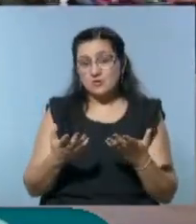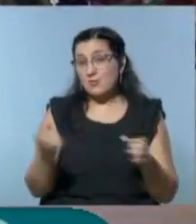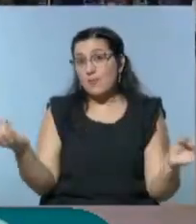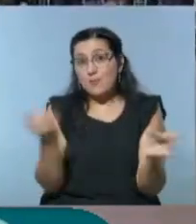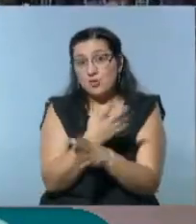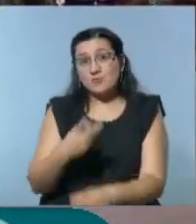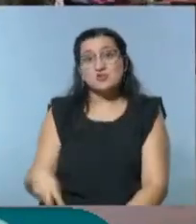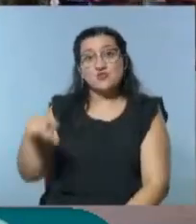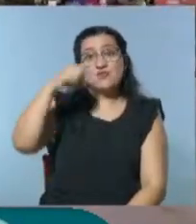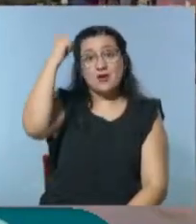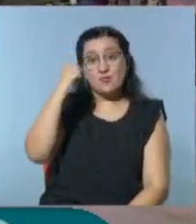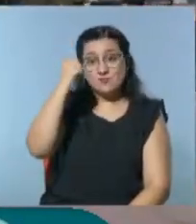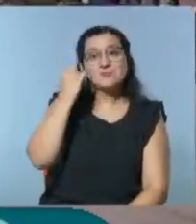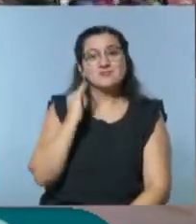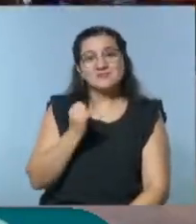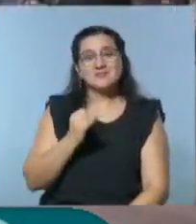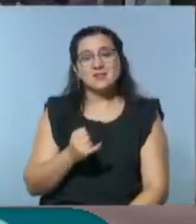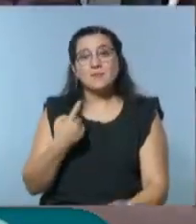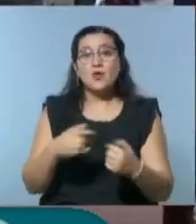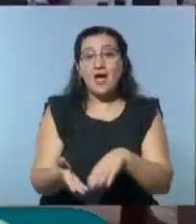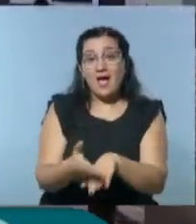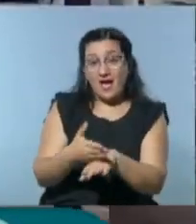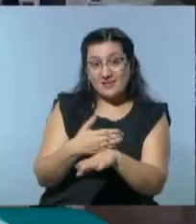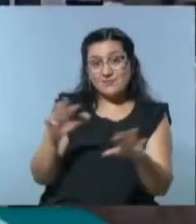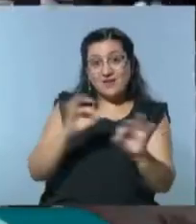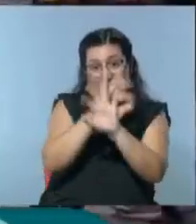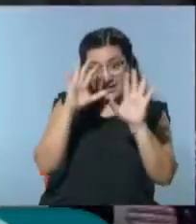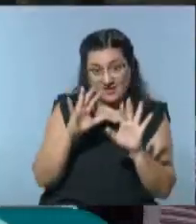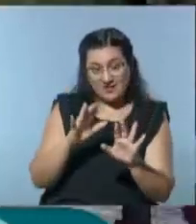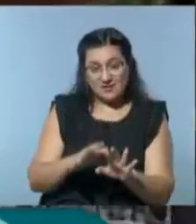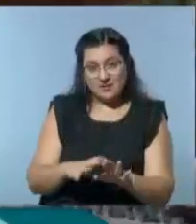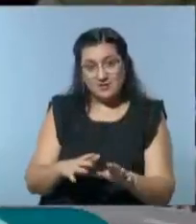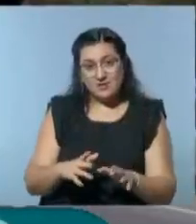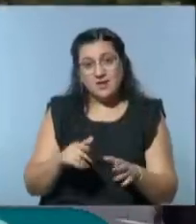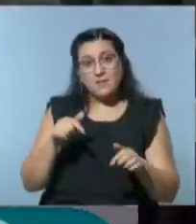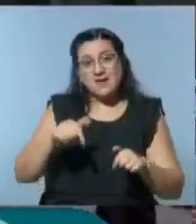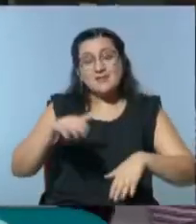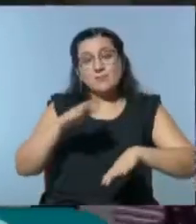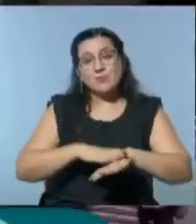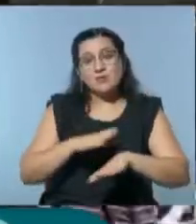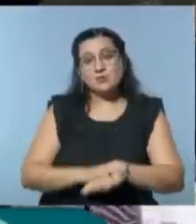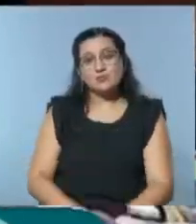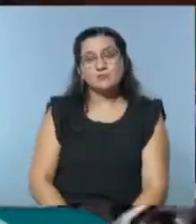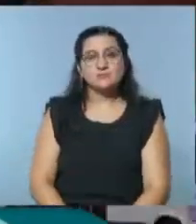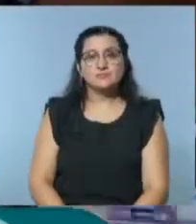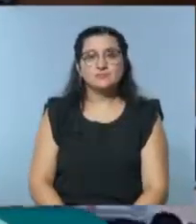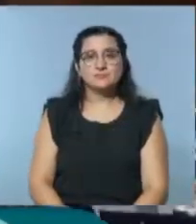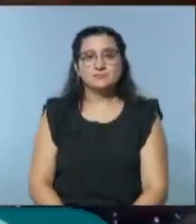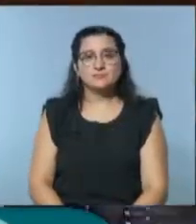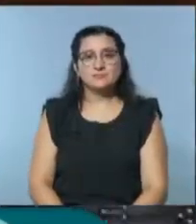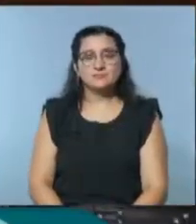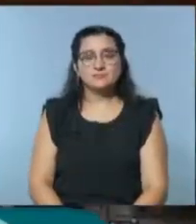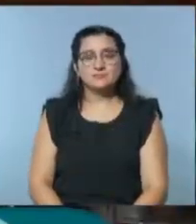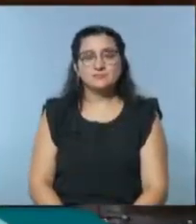para subir al ómnibus que pase, ¿no? Sí, pero antes voy a hacer una canción. A ver, me parece bien. Dedicada para este momento. Pican, pican